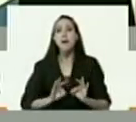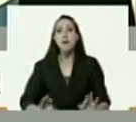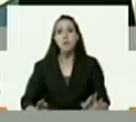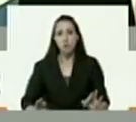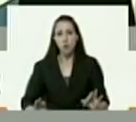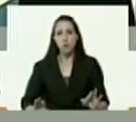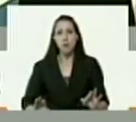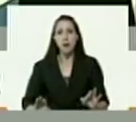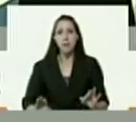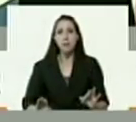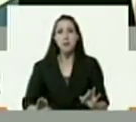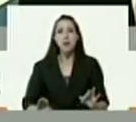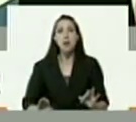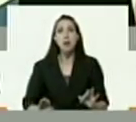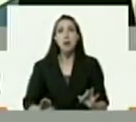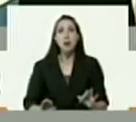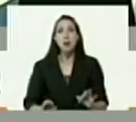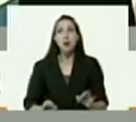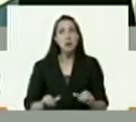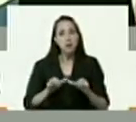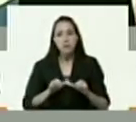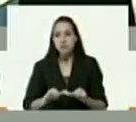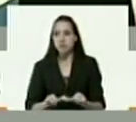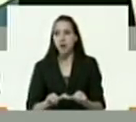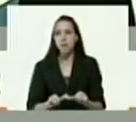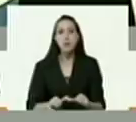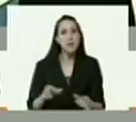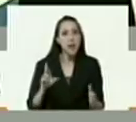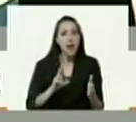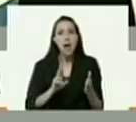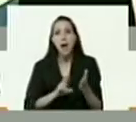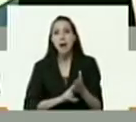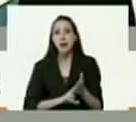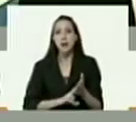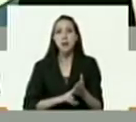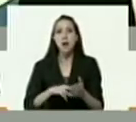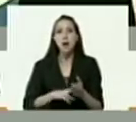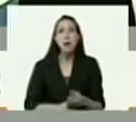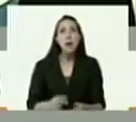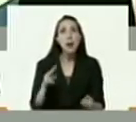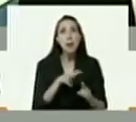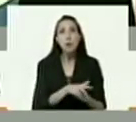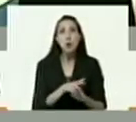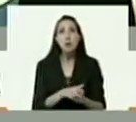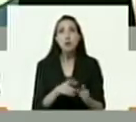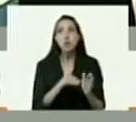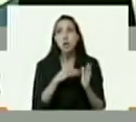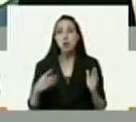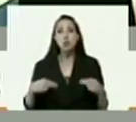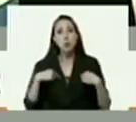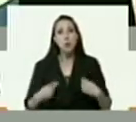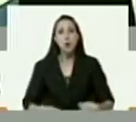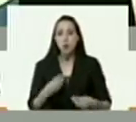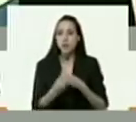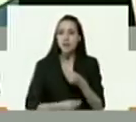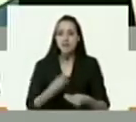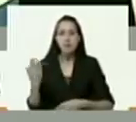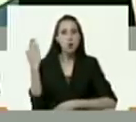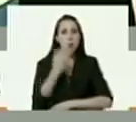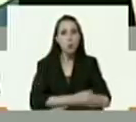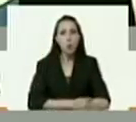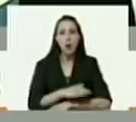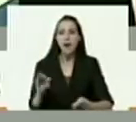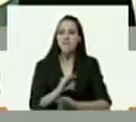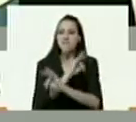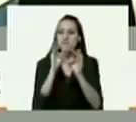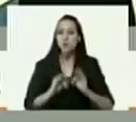contundente y de manera inobjetable la violación de derechos humanos que constituye los bloqueos, las medidas